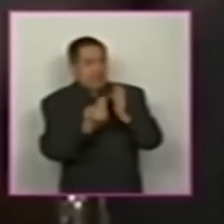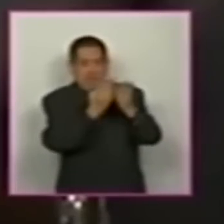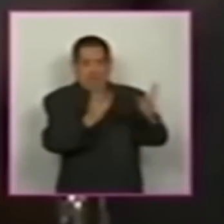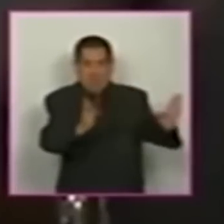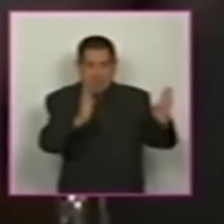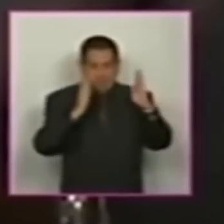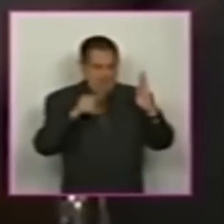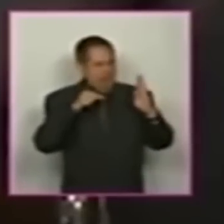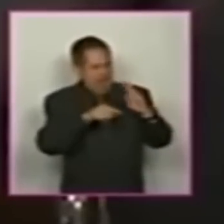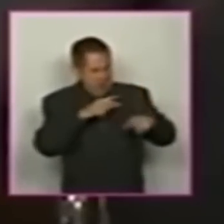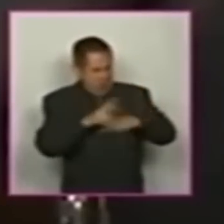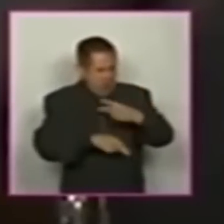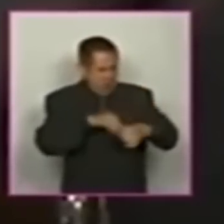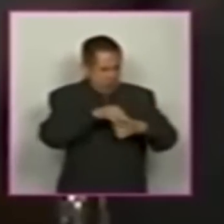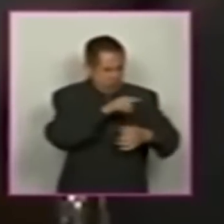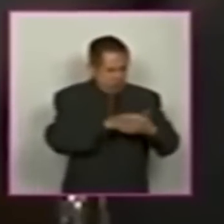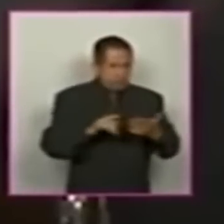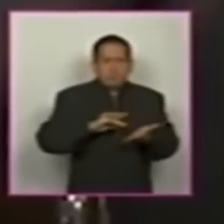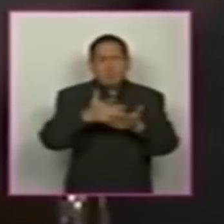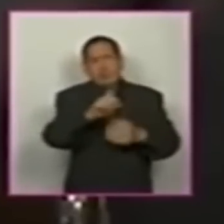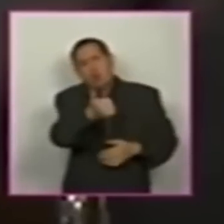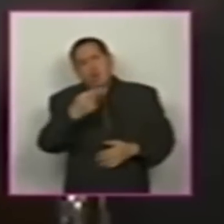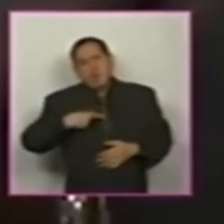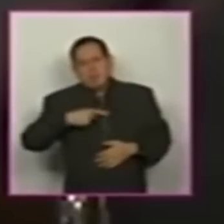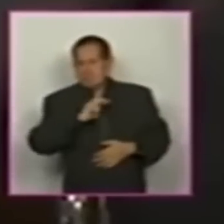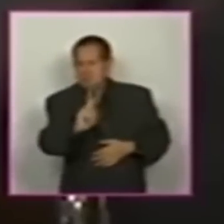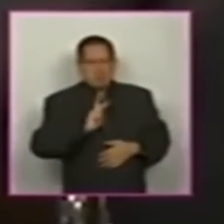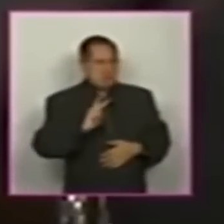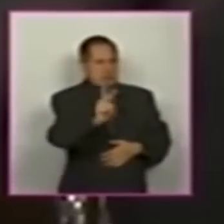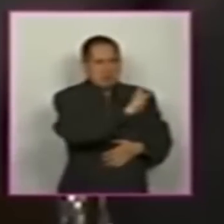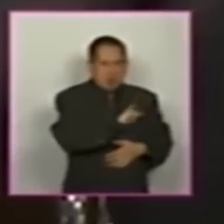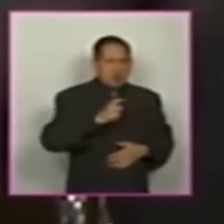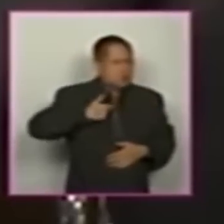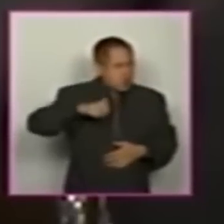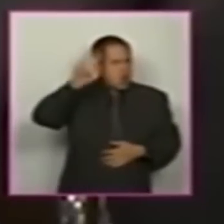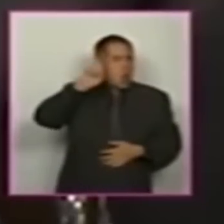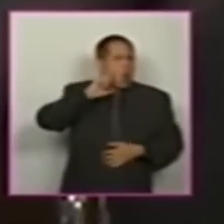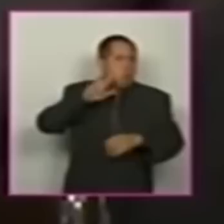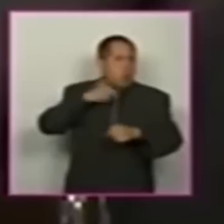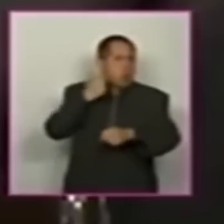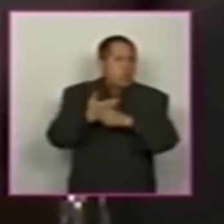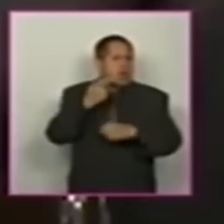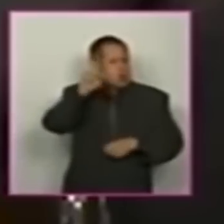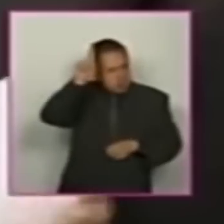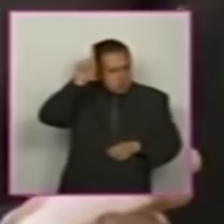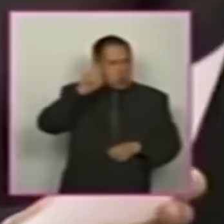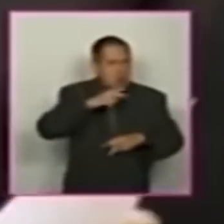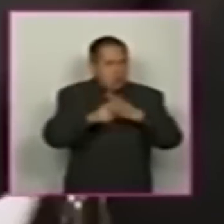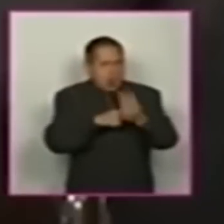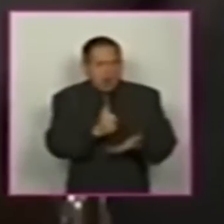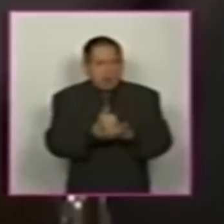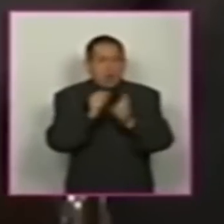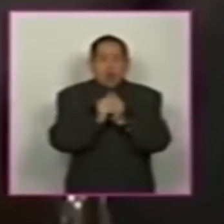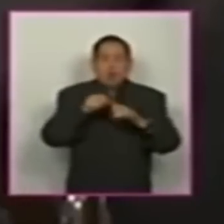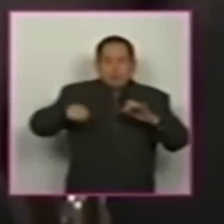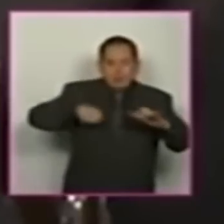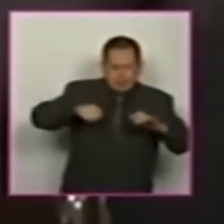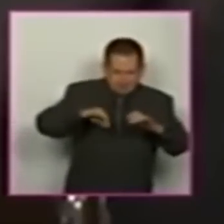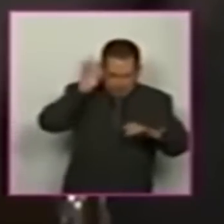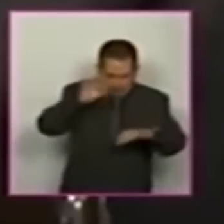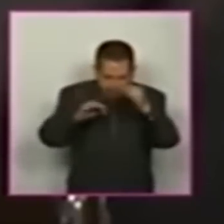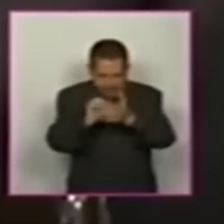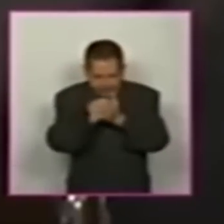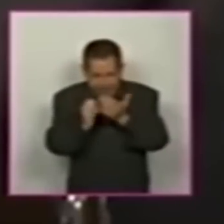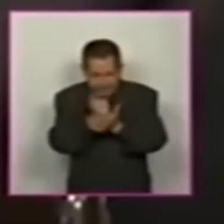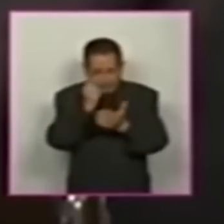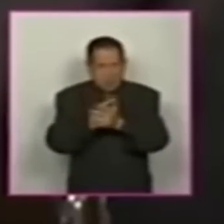al presidente de la República. Ya se hizo con el área de comunicación, ya está atendido el tema, pero es importante que se